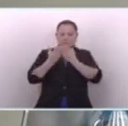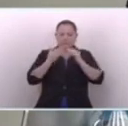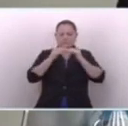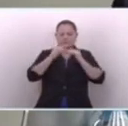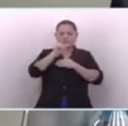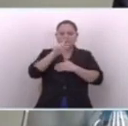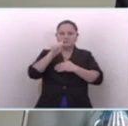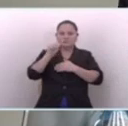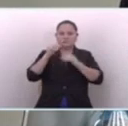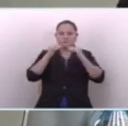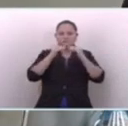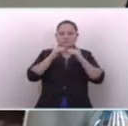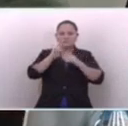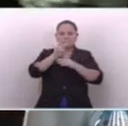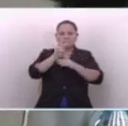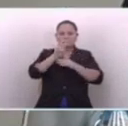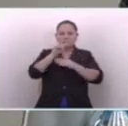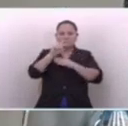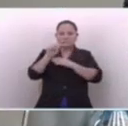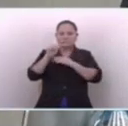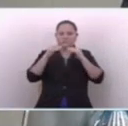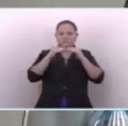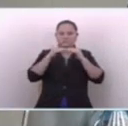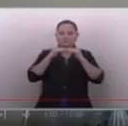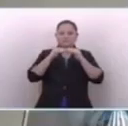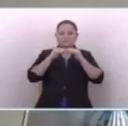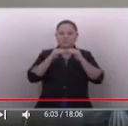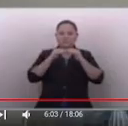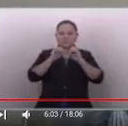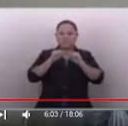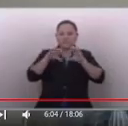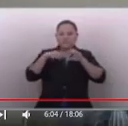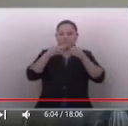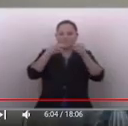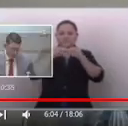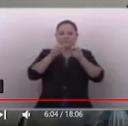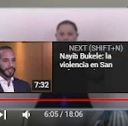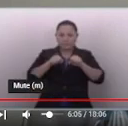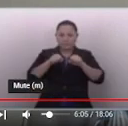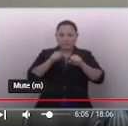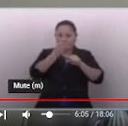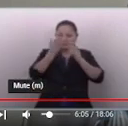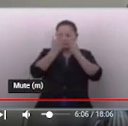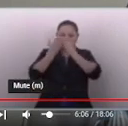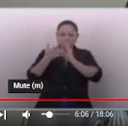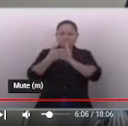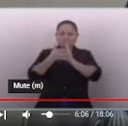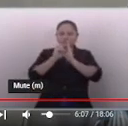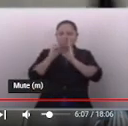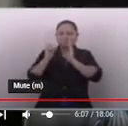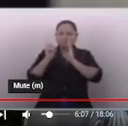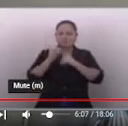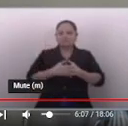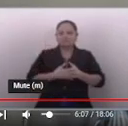del acta, tenemos dos actas. No sé si en esta comisión es que la lee el técnico o la